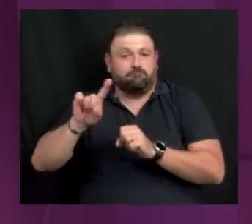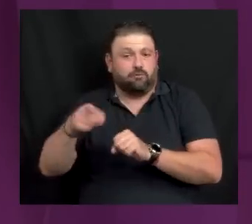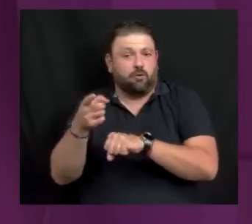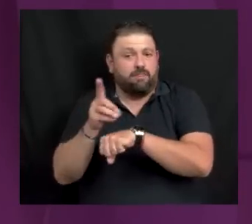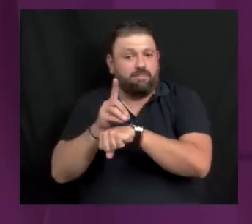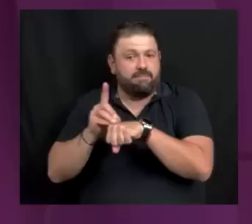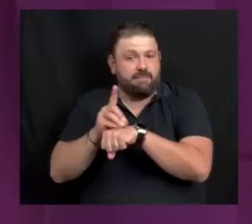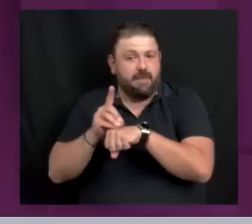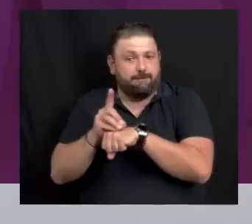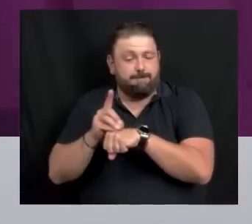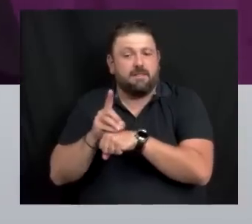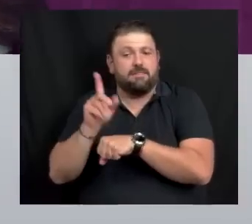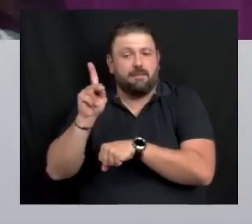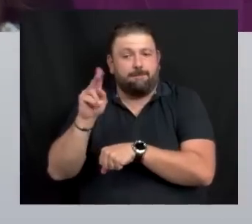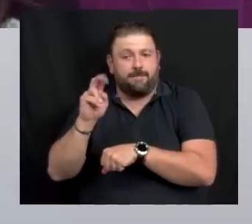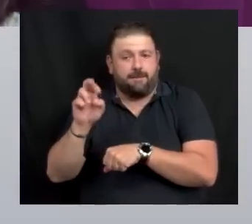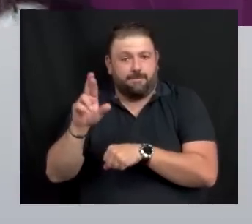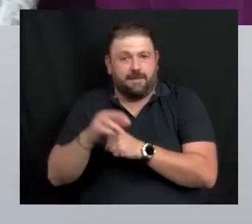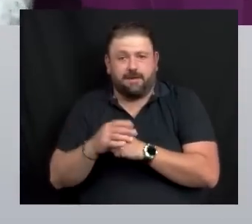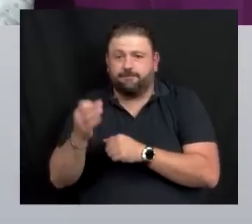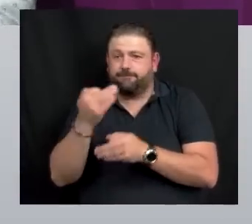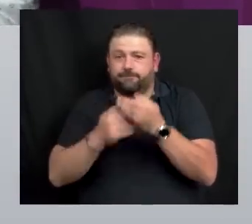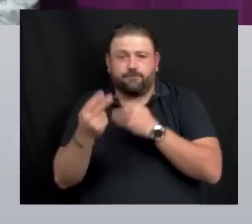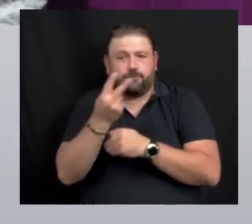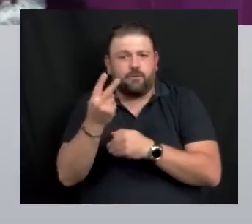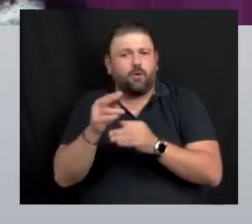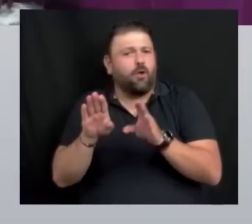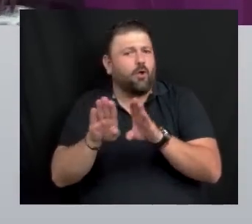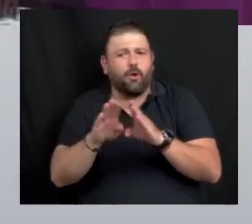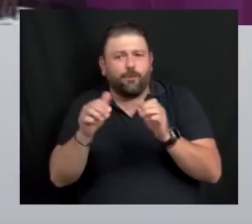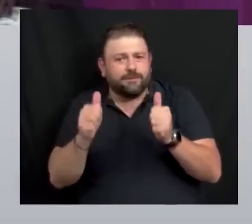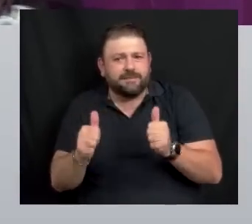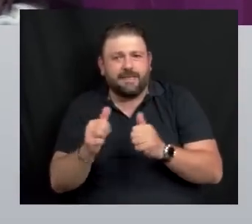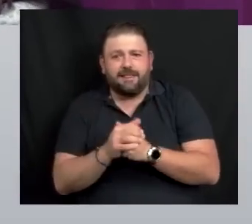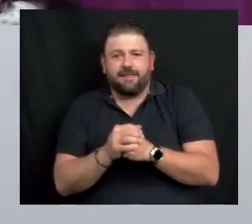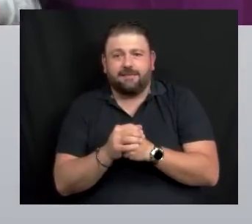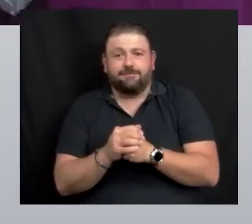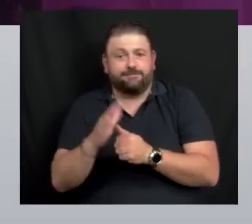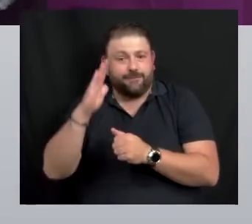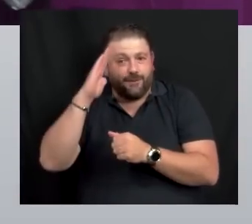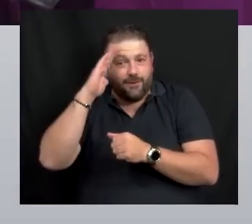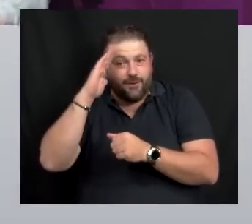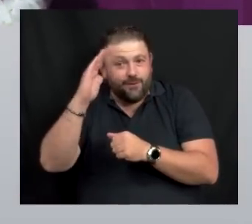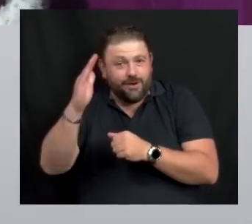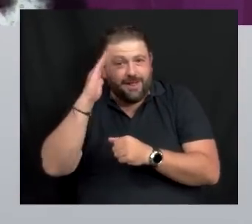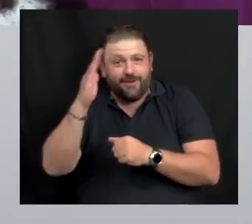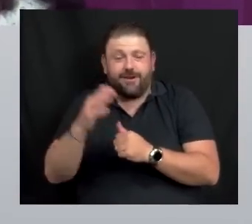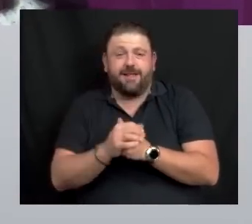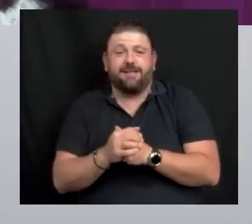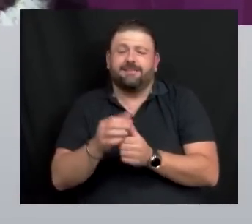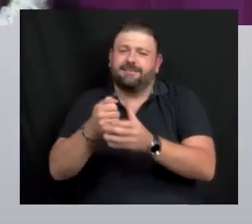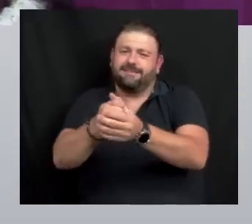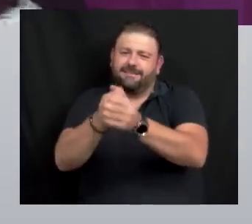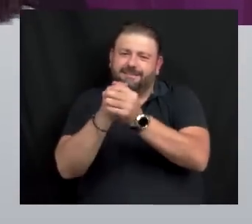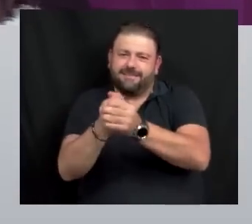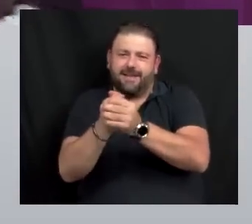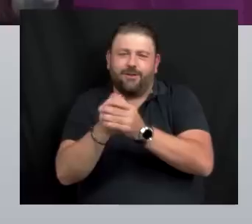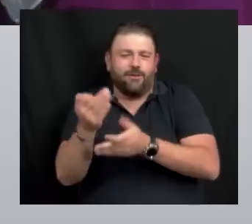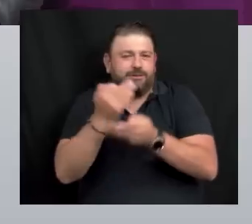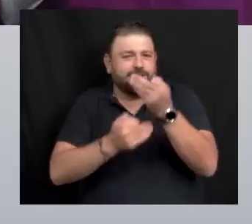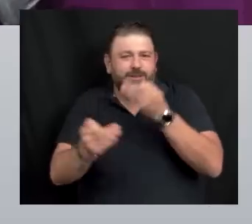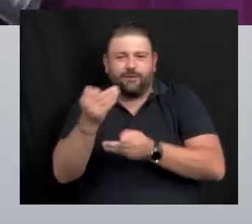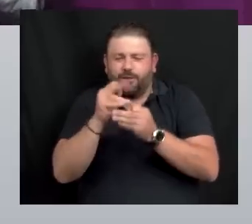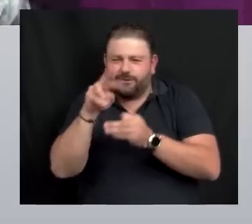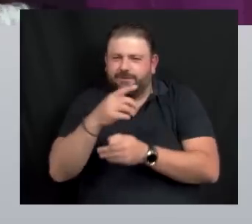y Ari Arroyo, Oro Premier, ambos de México. ¿Cómo están? Hola, ¿qué tal, Claudia? ¡Saludos, saludos! ¡Qué